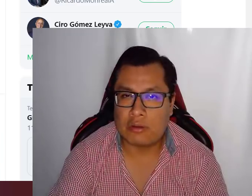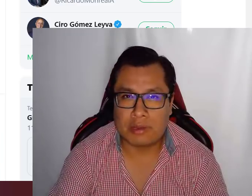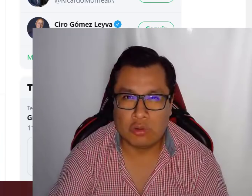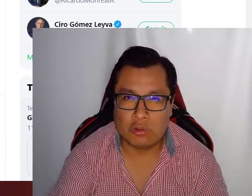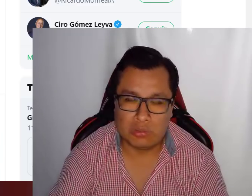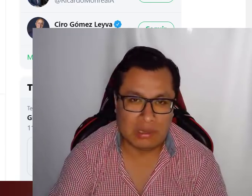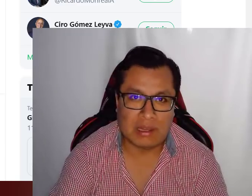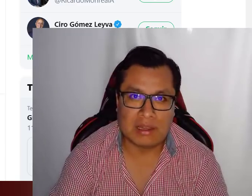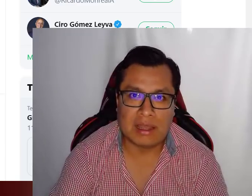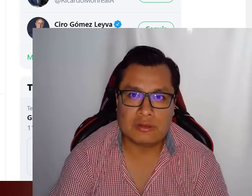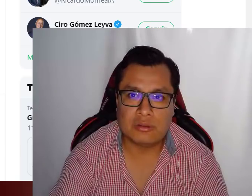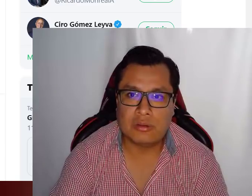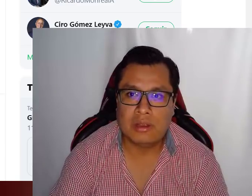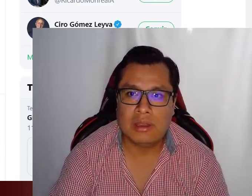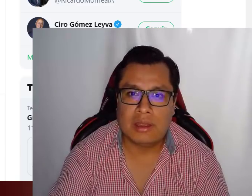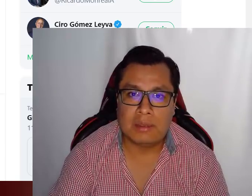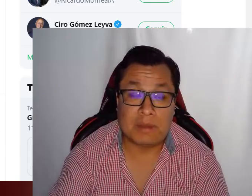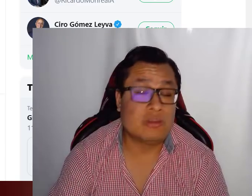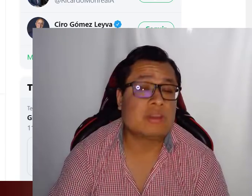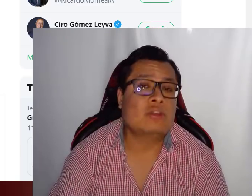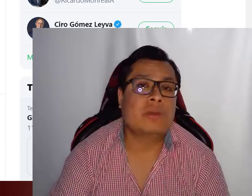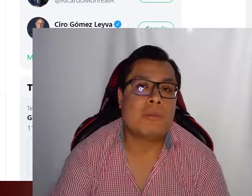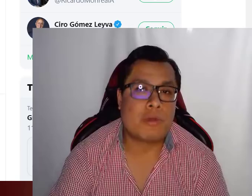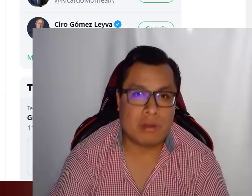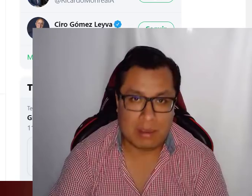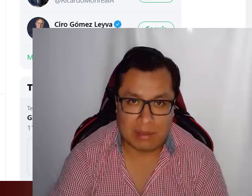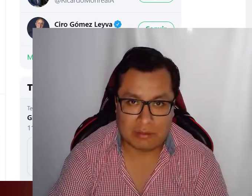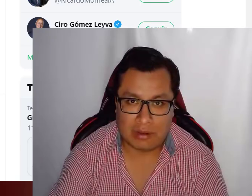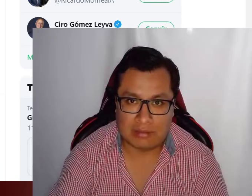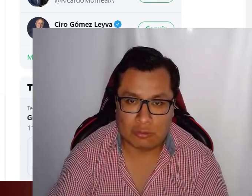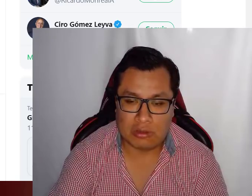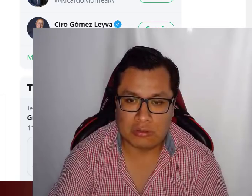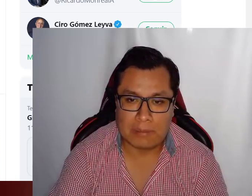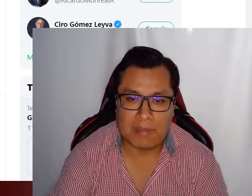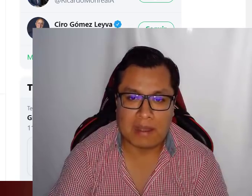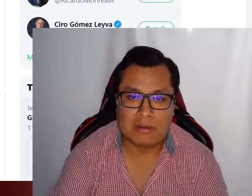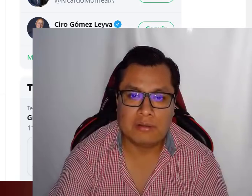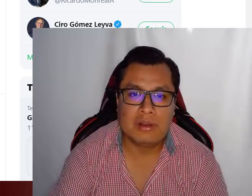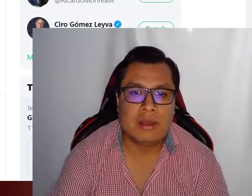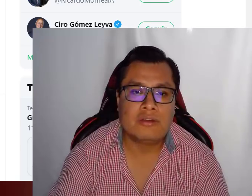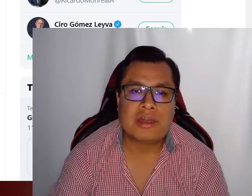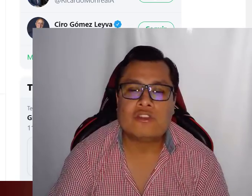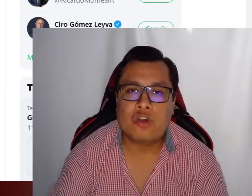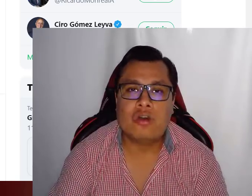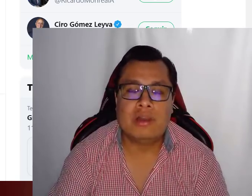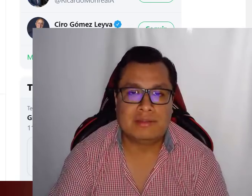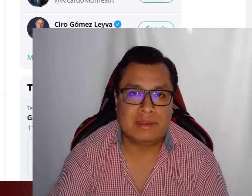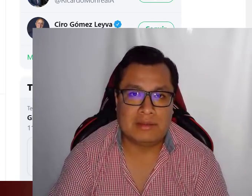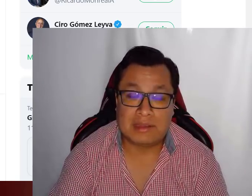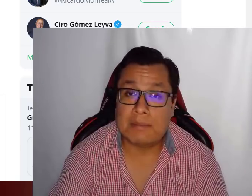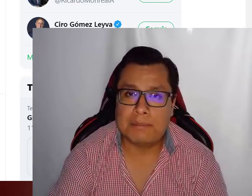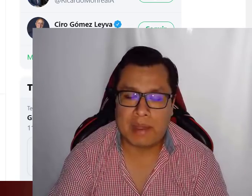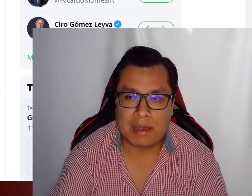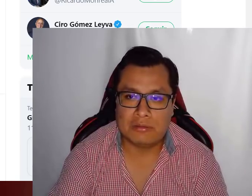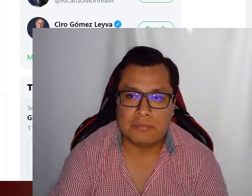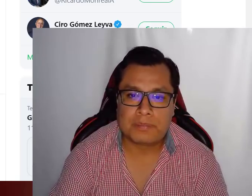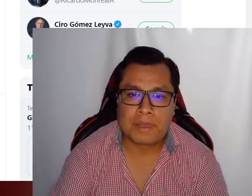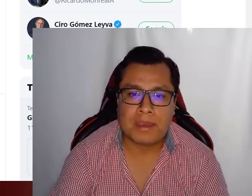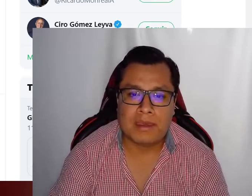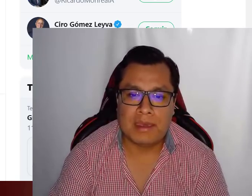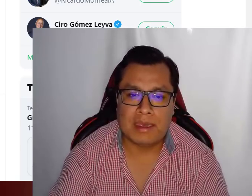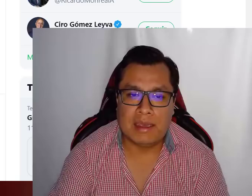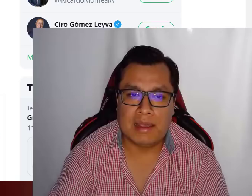personas que están cubriendo un interinato, personas que tuvieron problemas con la situación de pago. No les están